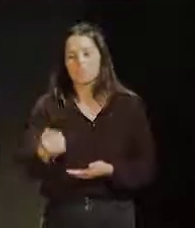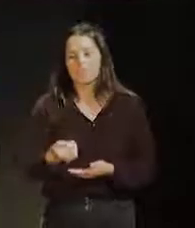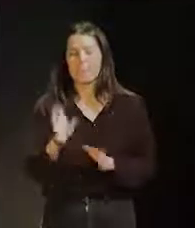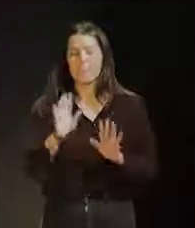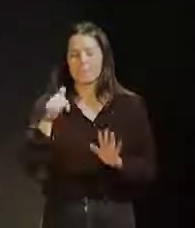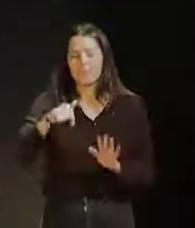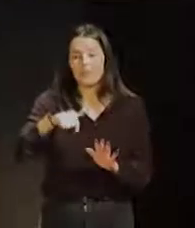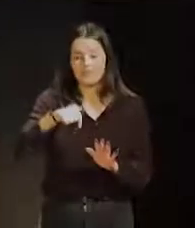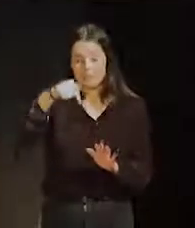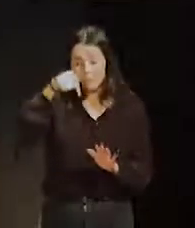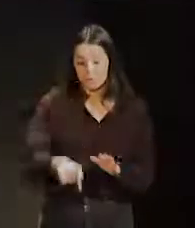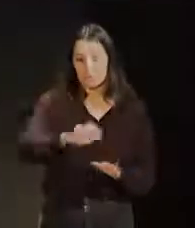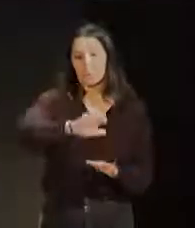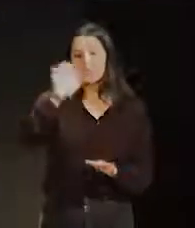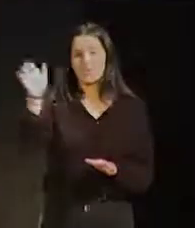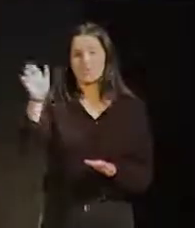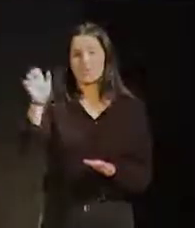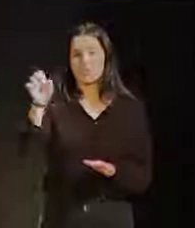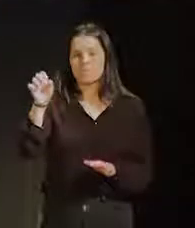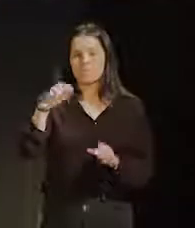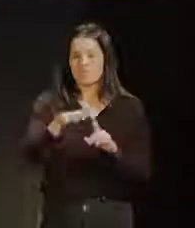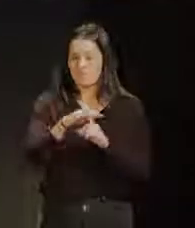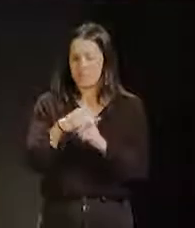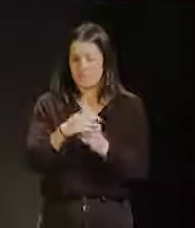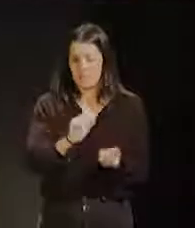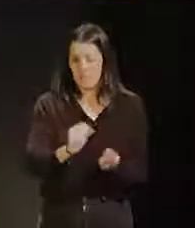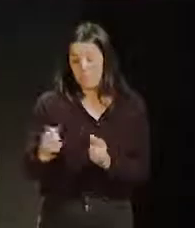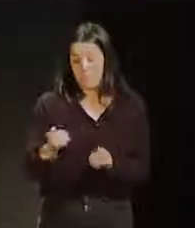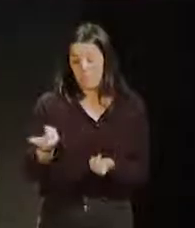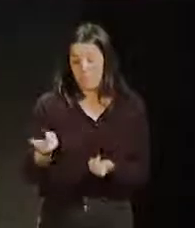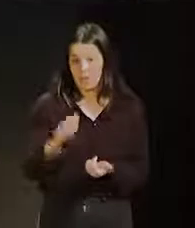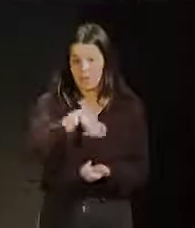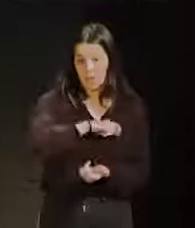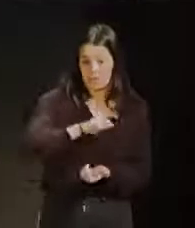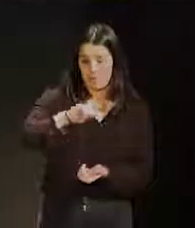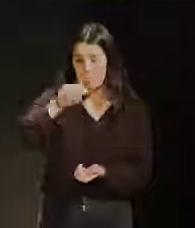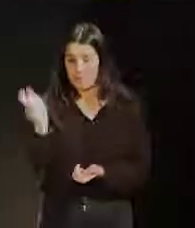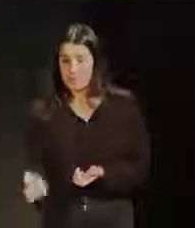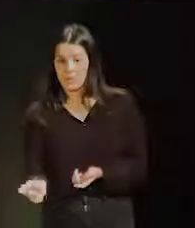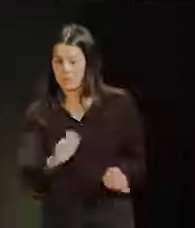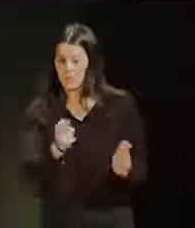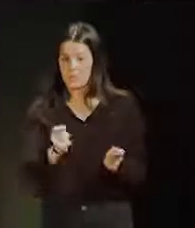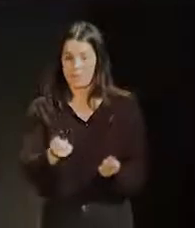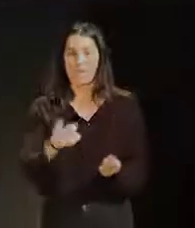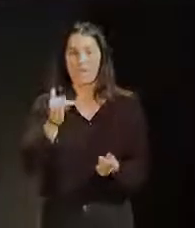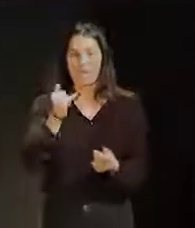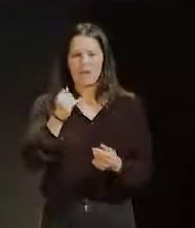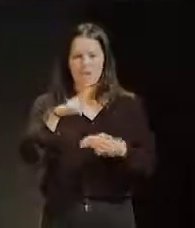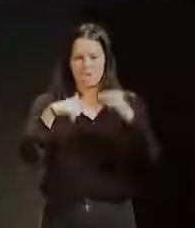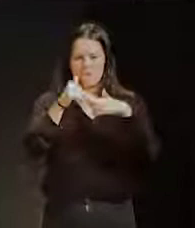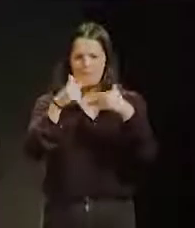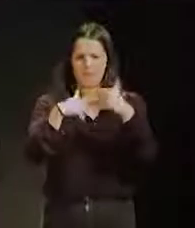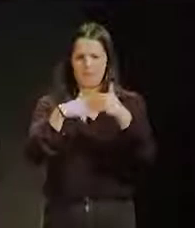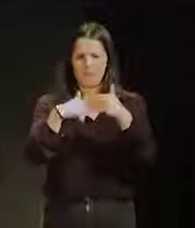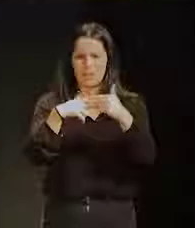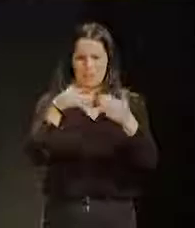Pero desde luego aquí estamos en una situación muy parecida. Y a pesar de que muchas barreras arquitectónicas o también